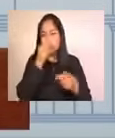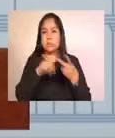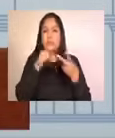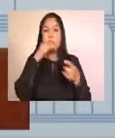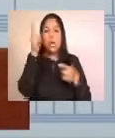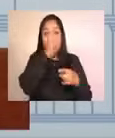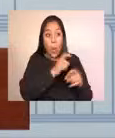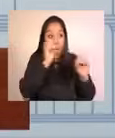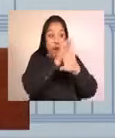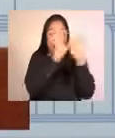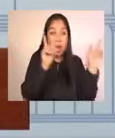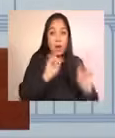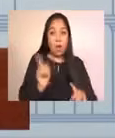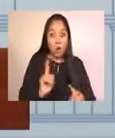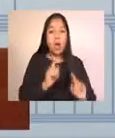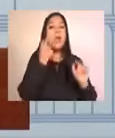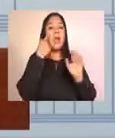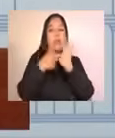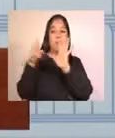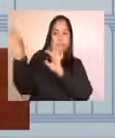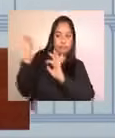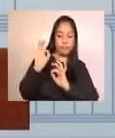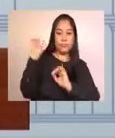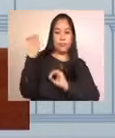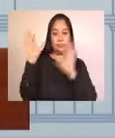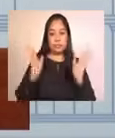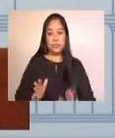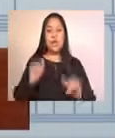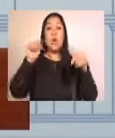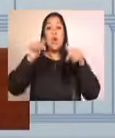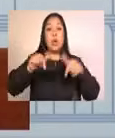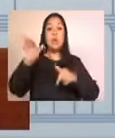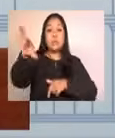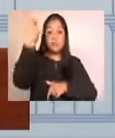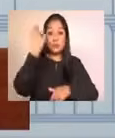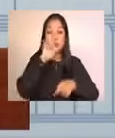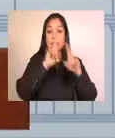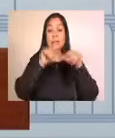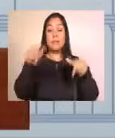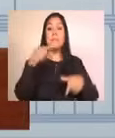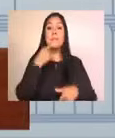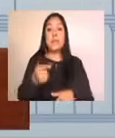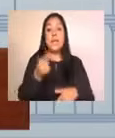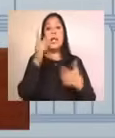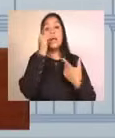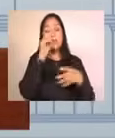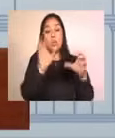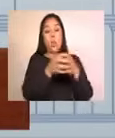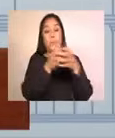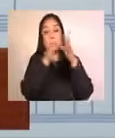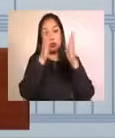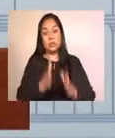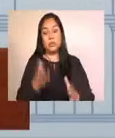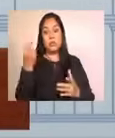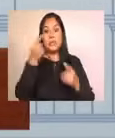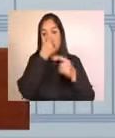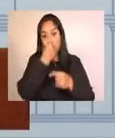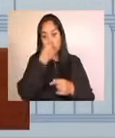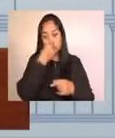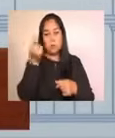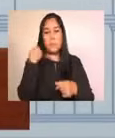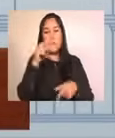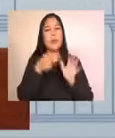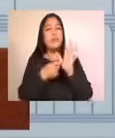eso hemos invitado hoy al director ejecutivo de la Comisión Nacional contra la Corrupción para que nos hable un poco acerca